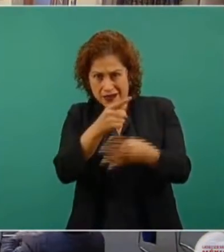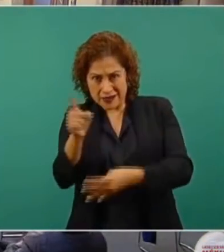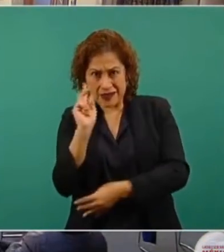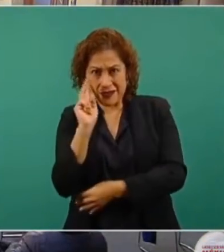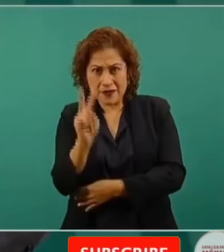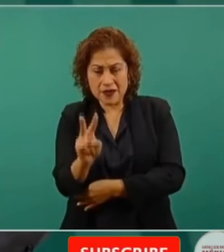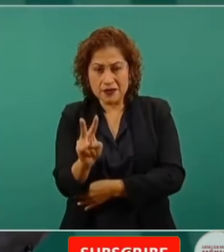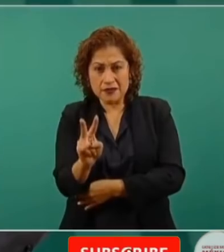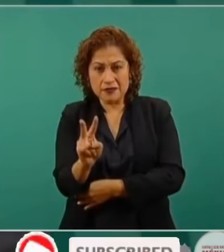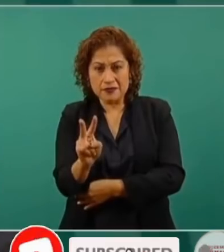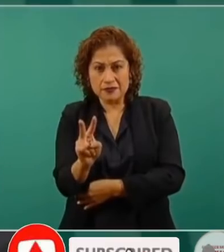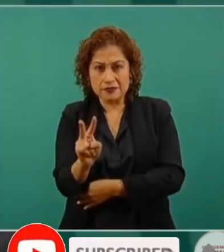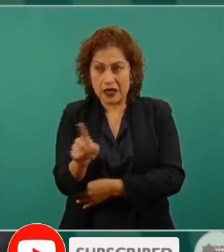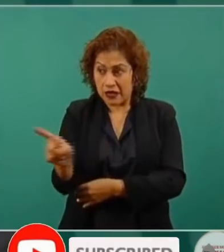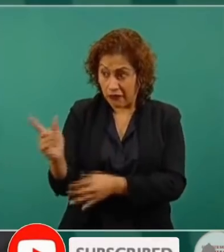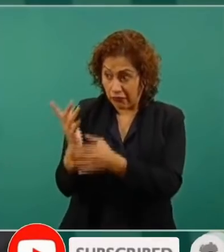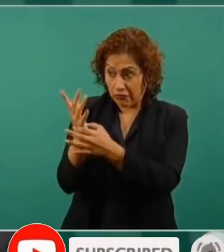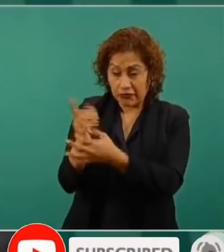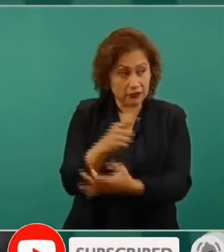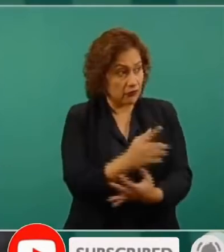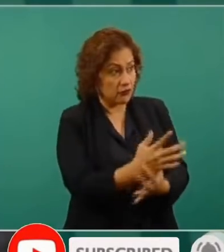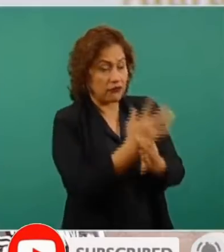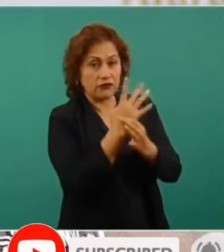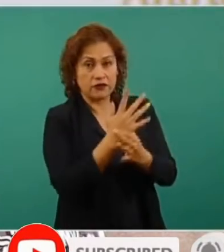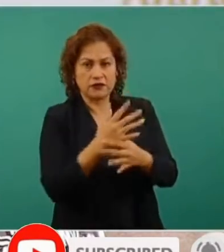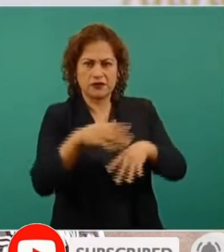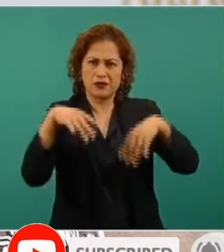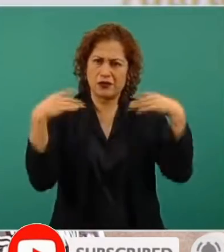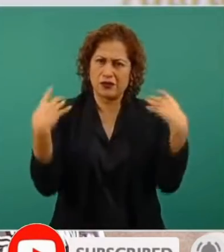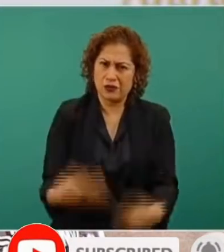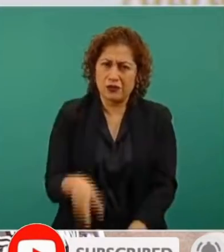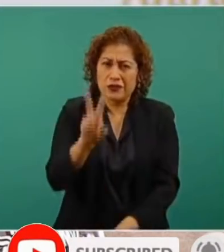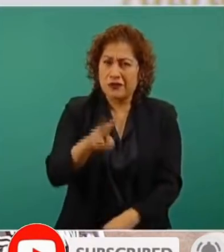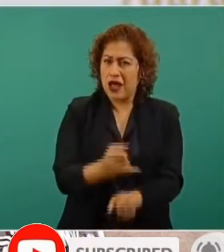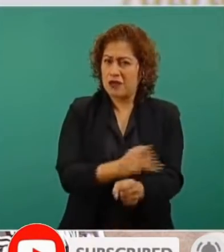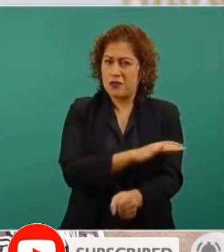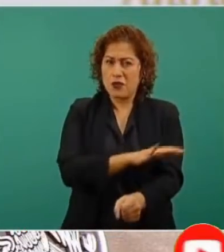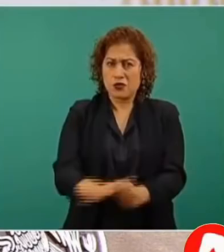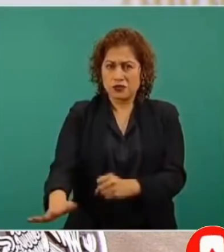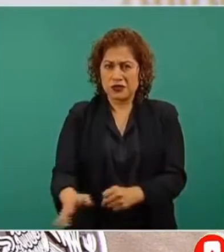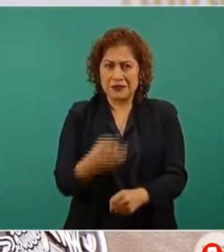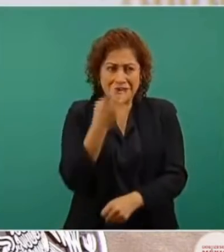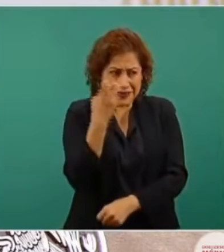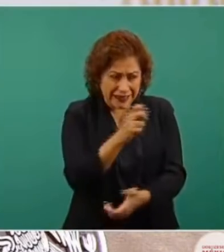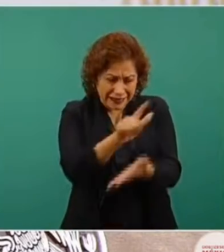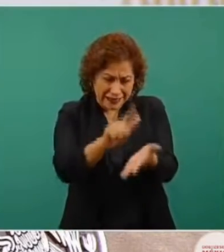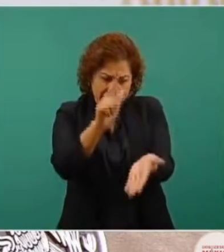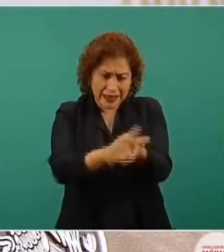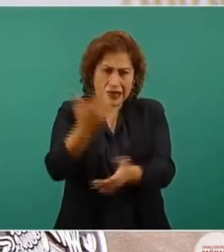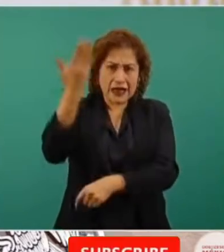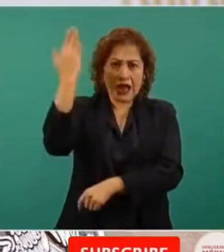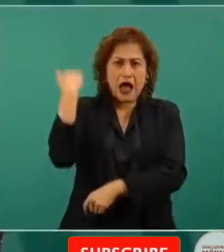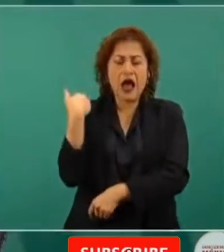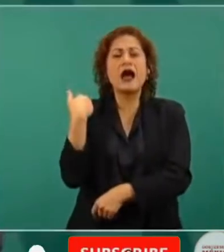una barbaridad, es un sistema de saqueo, es algo pensado para